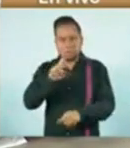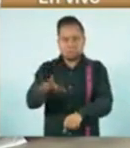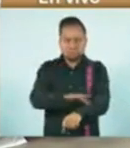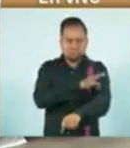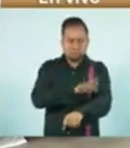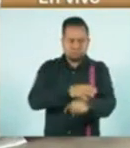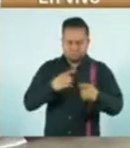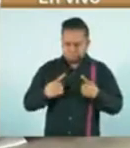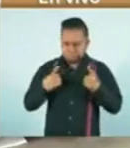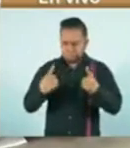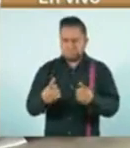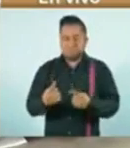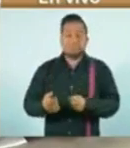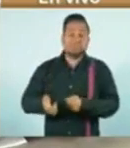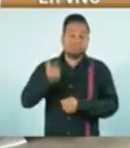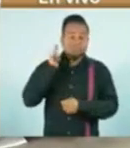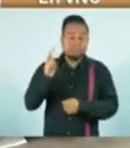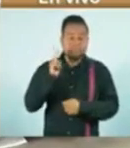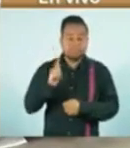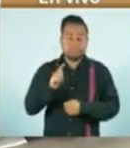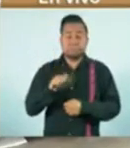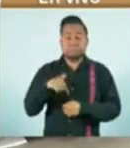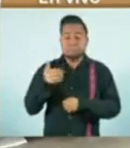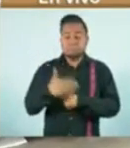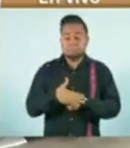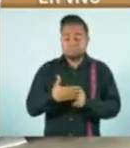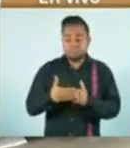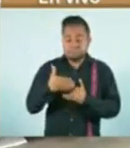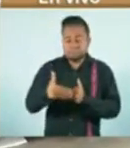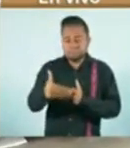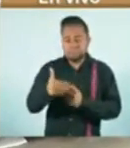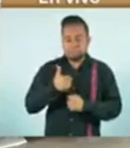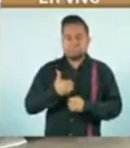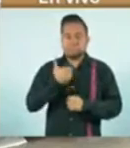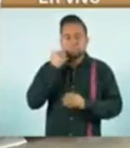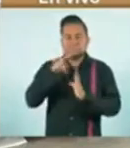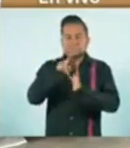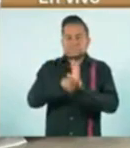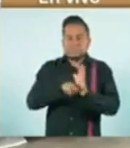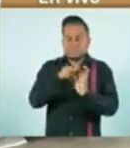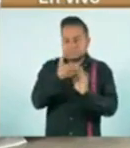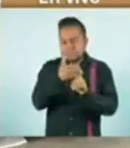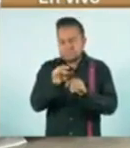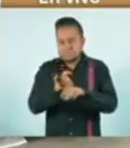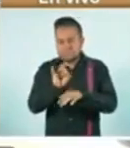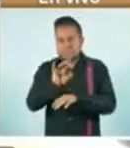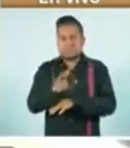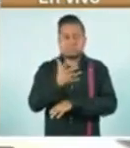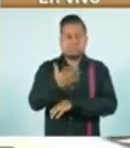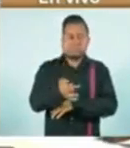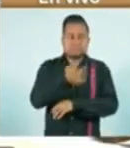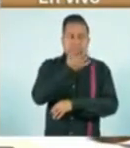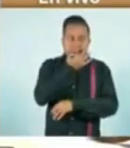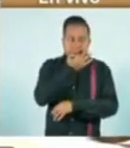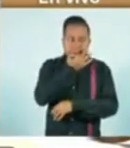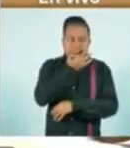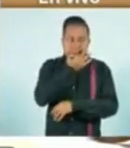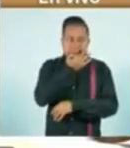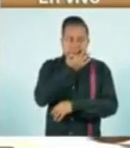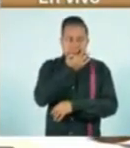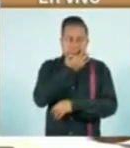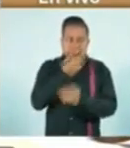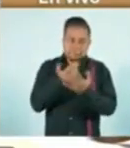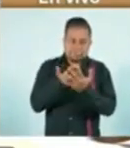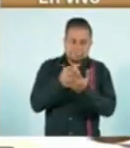eléctrica. Esperamos tener ya la siguiente fase. Y hoy les quiero presentar un pequeño video de 5 minutos, si esperamos un